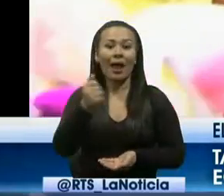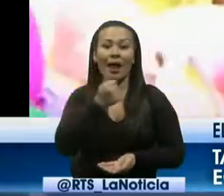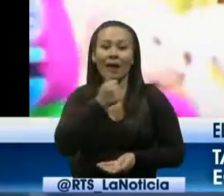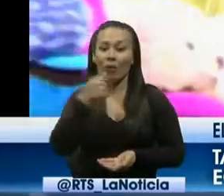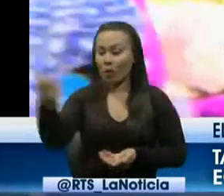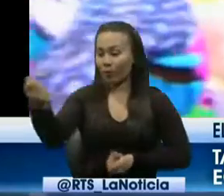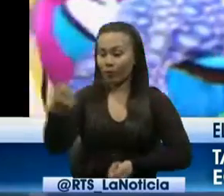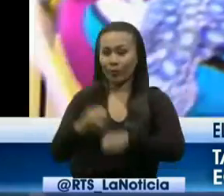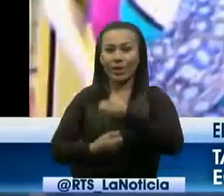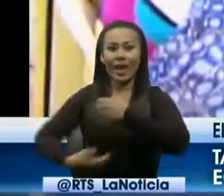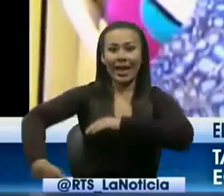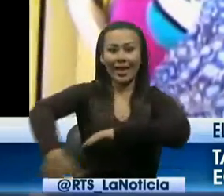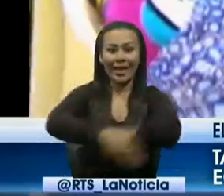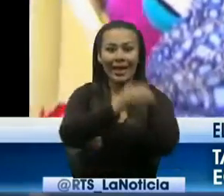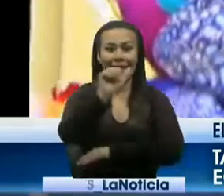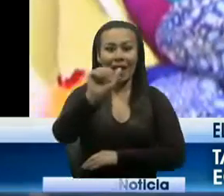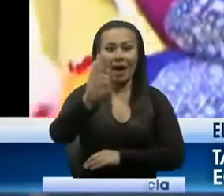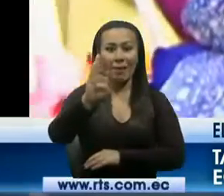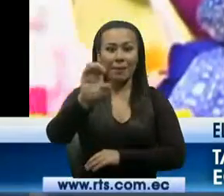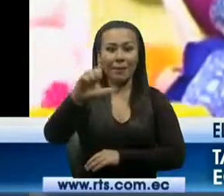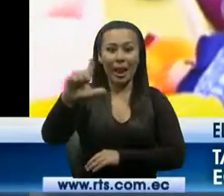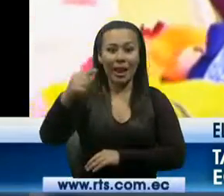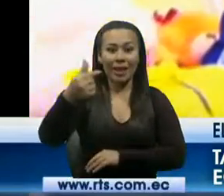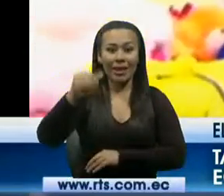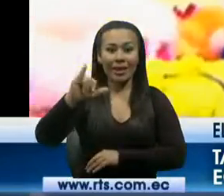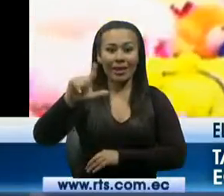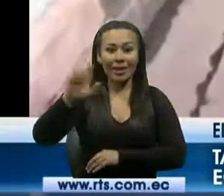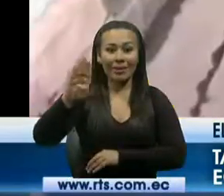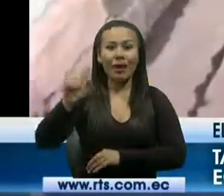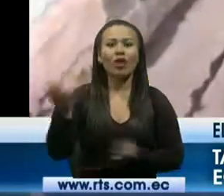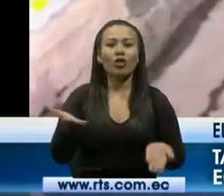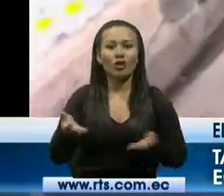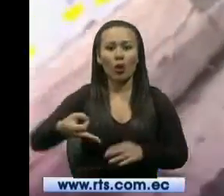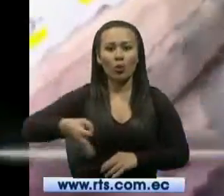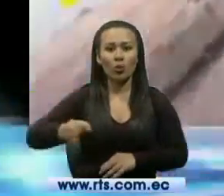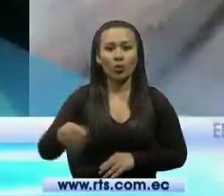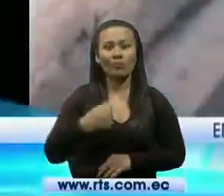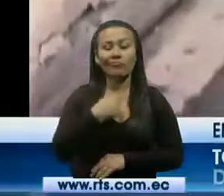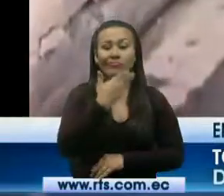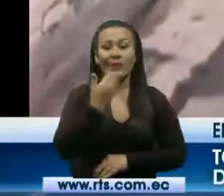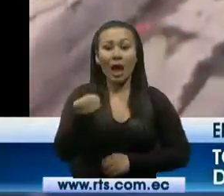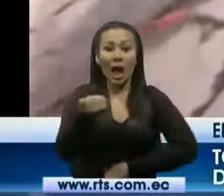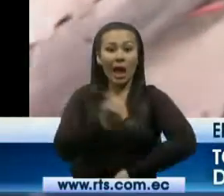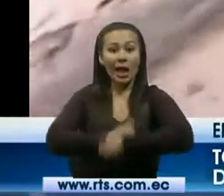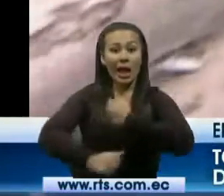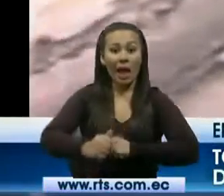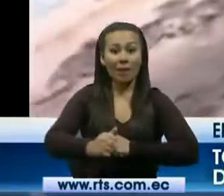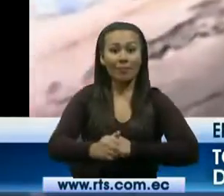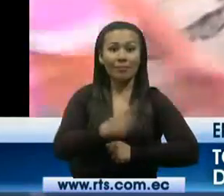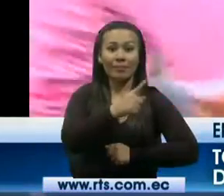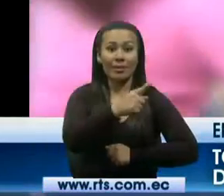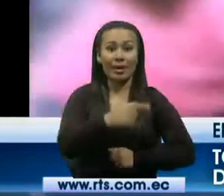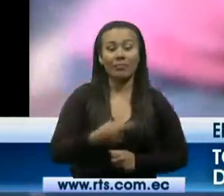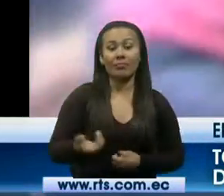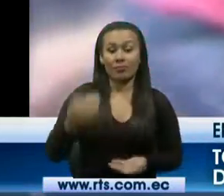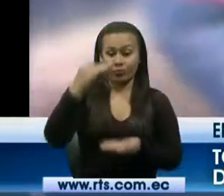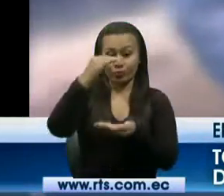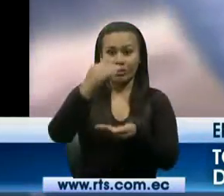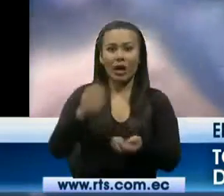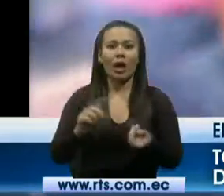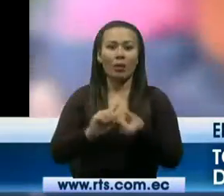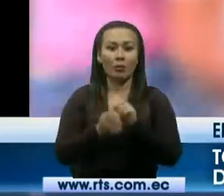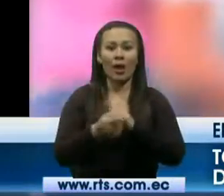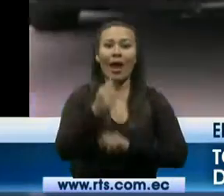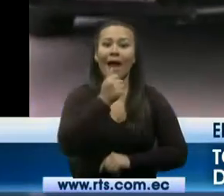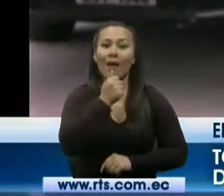esquina de la Abel Gilbert T3 de Durán, se le ocurrió cambiar sus peluches por galones de agua. Los más pequeños por un